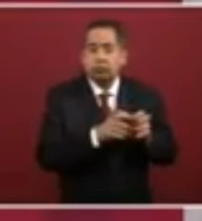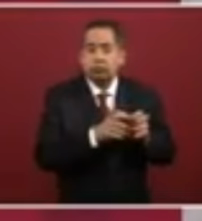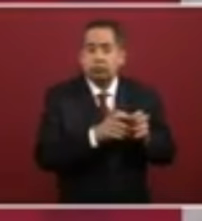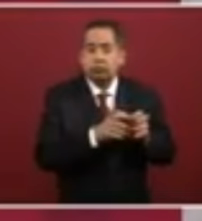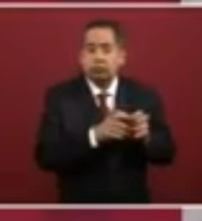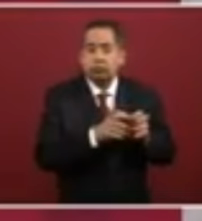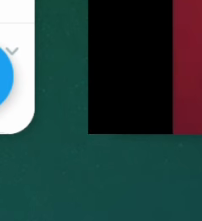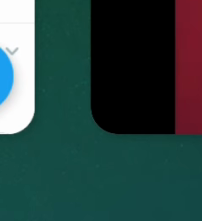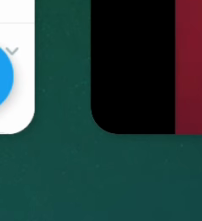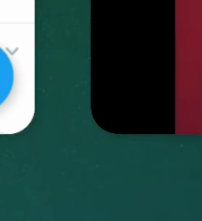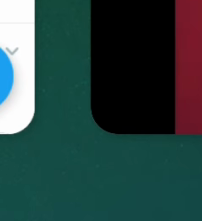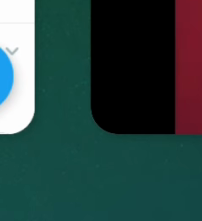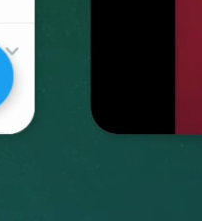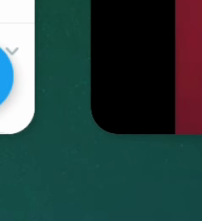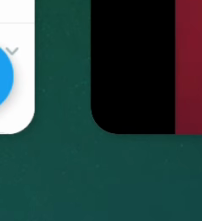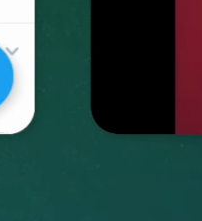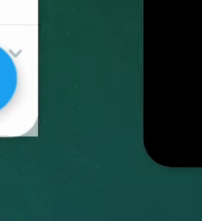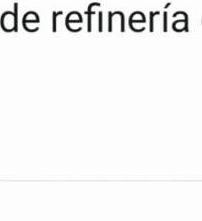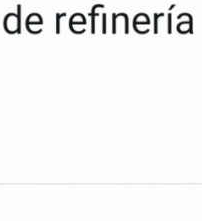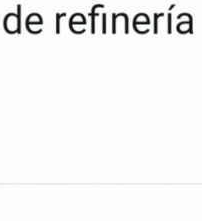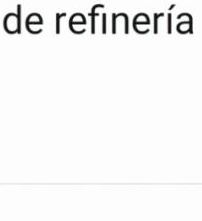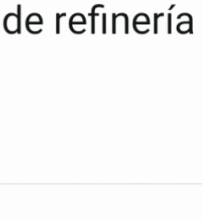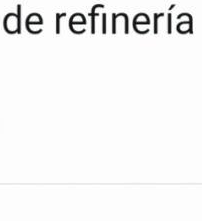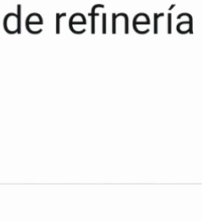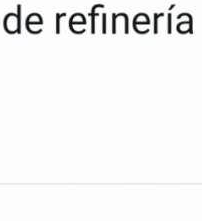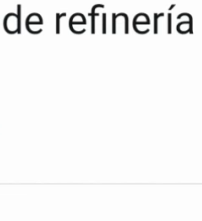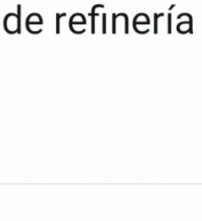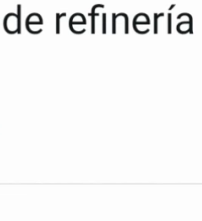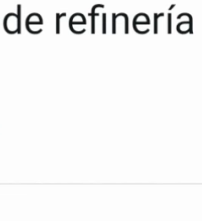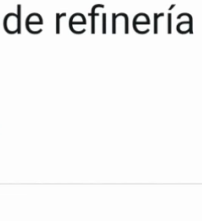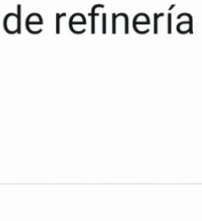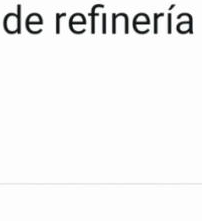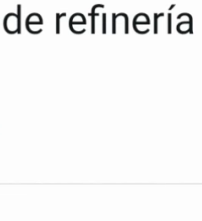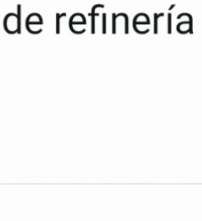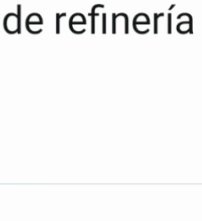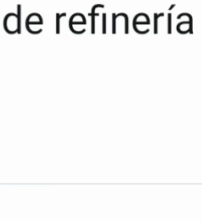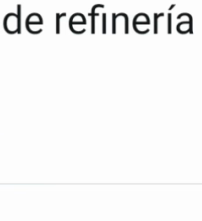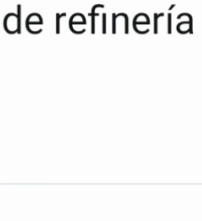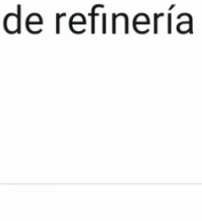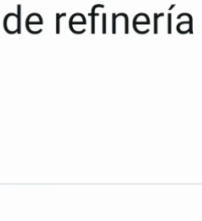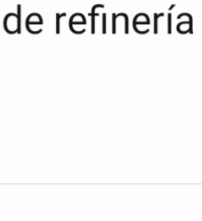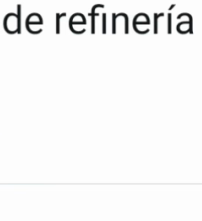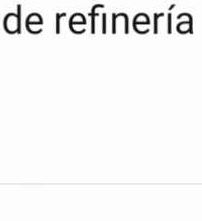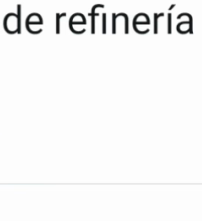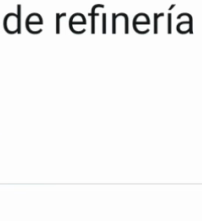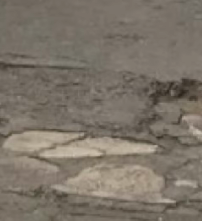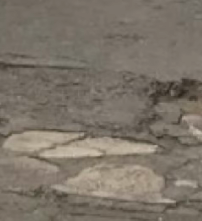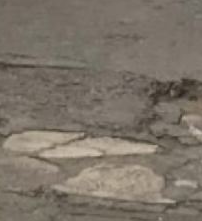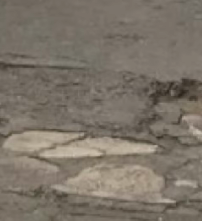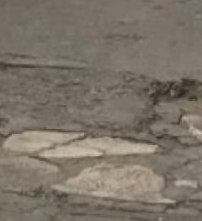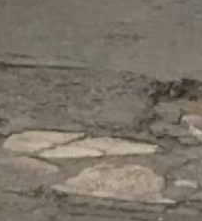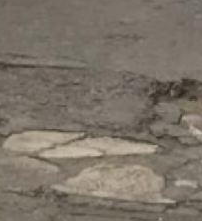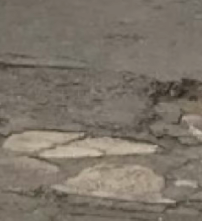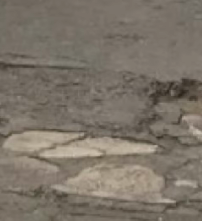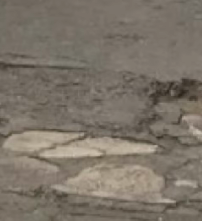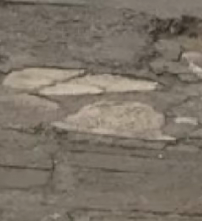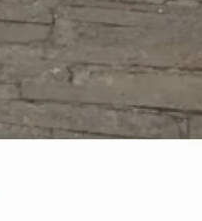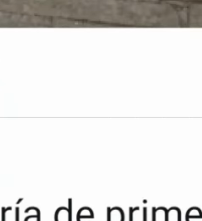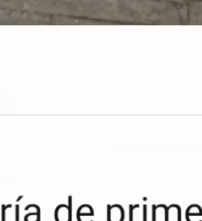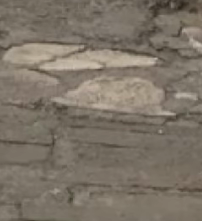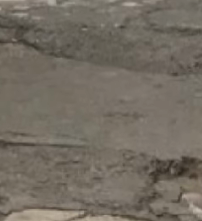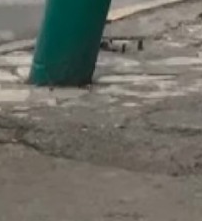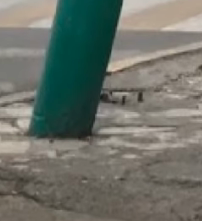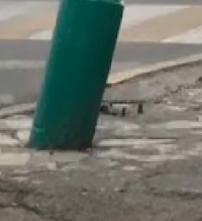dicen las reacciones de los curiosos? Dice Arne MX, hacer pendejadas con dinero